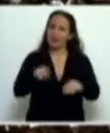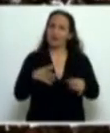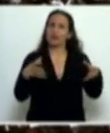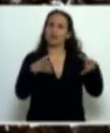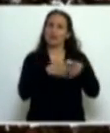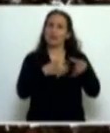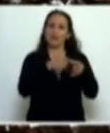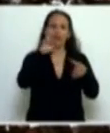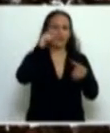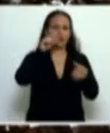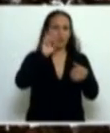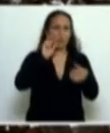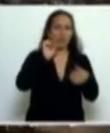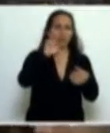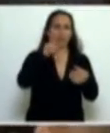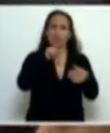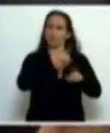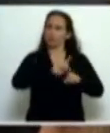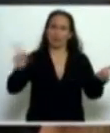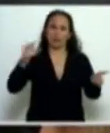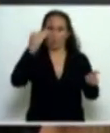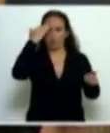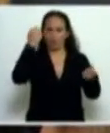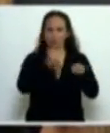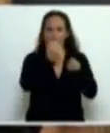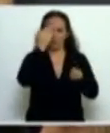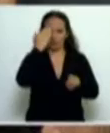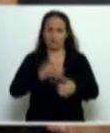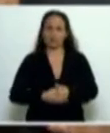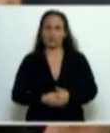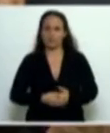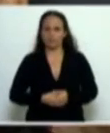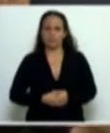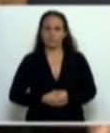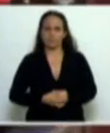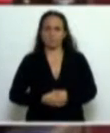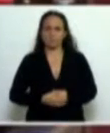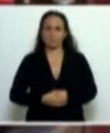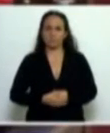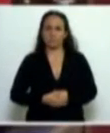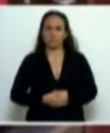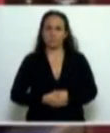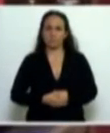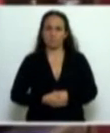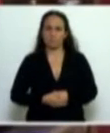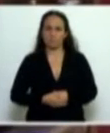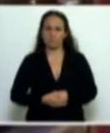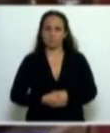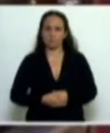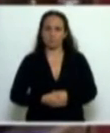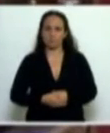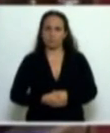bloque del Frente Renovador tampoco acompaña el artículo 15. El artículo 15. Gracias.